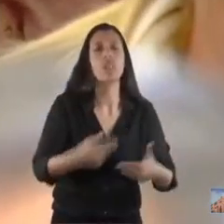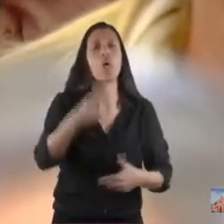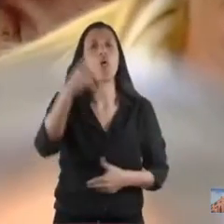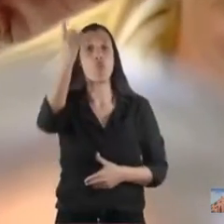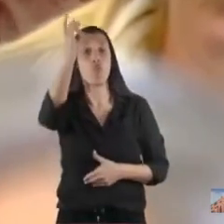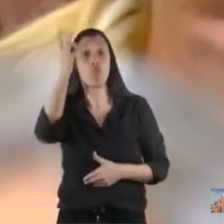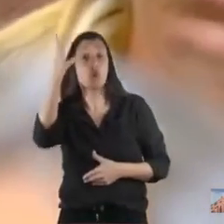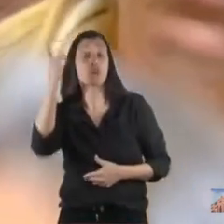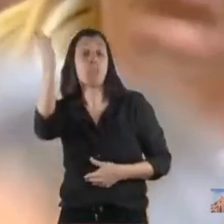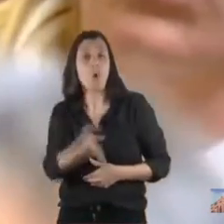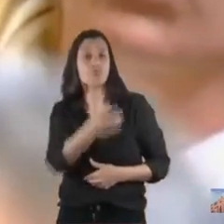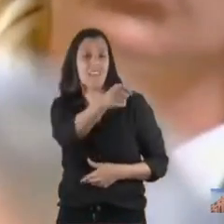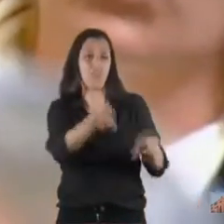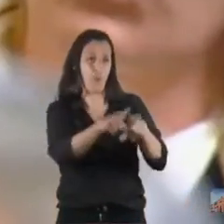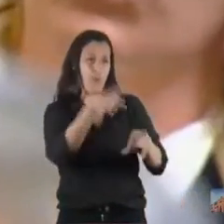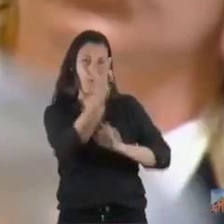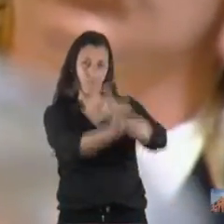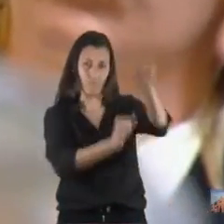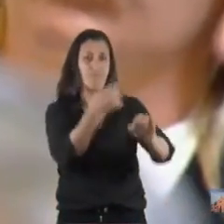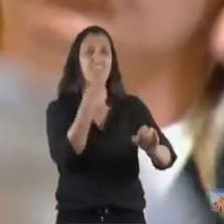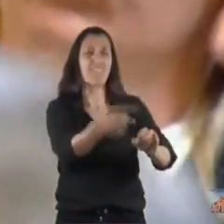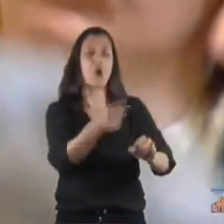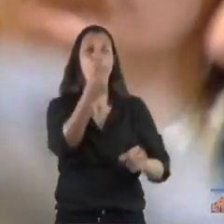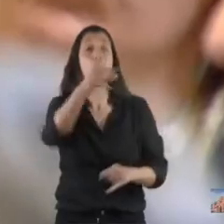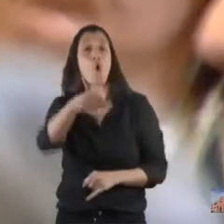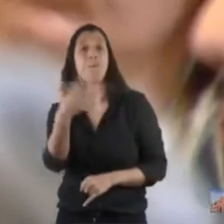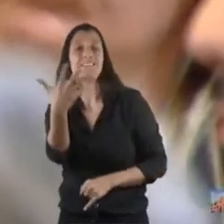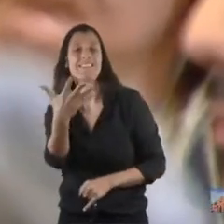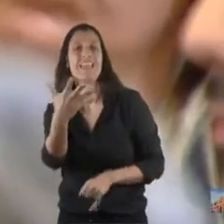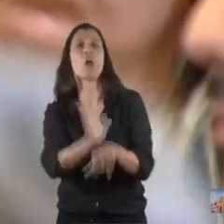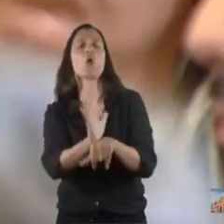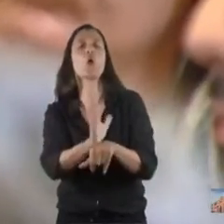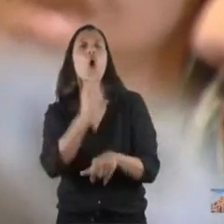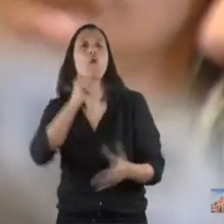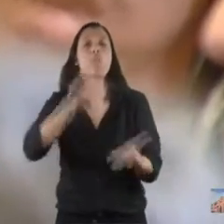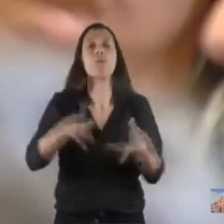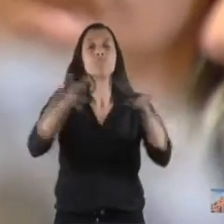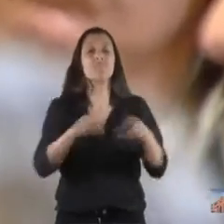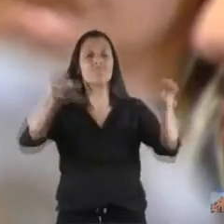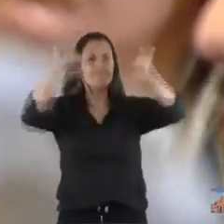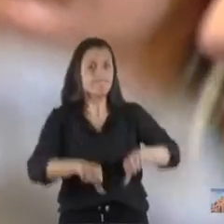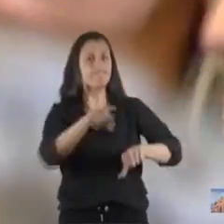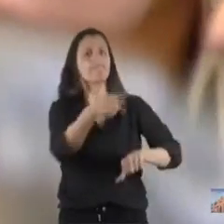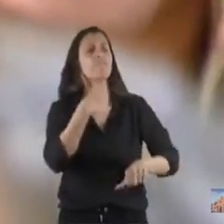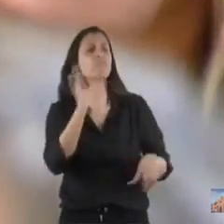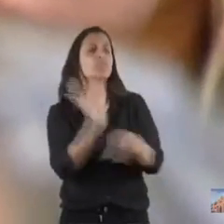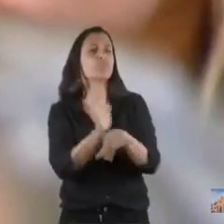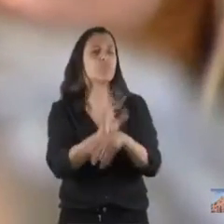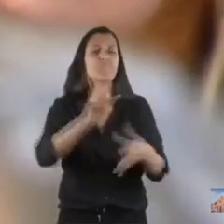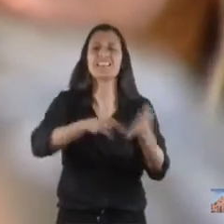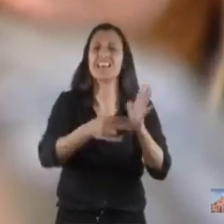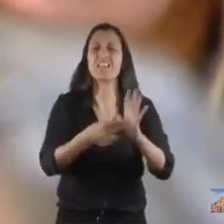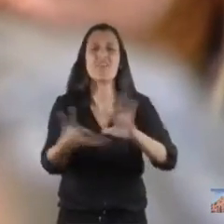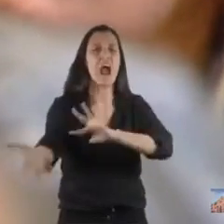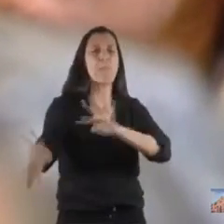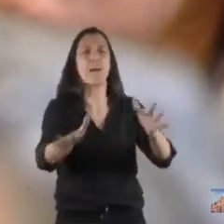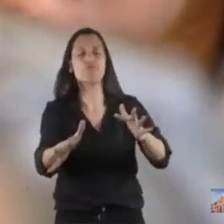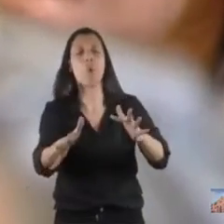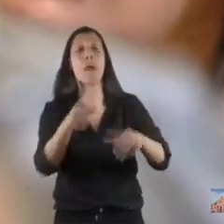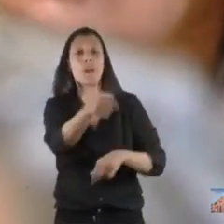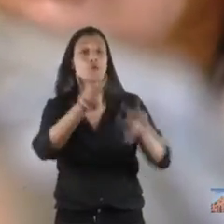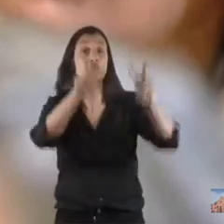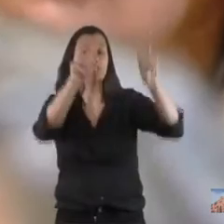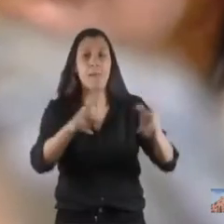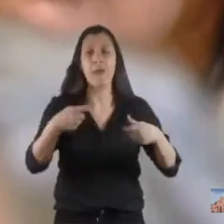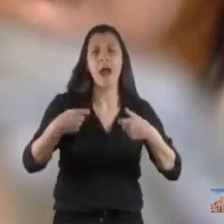significa ya que usted ratificó la meta de 25 de déficit fiscal esto significa aproximadamente que la reducción del